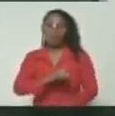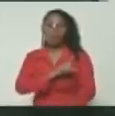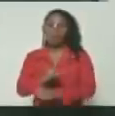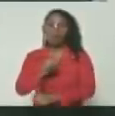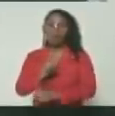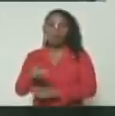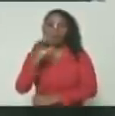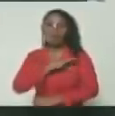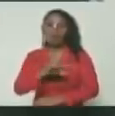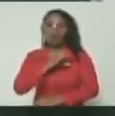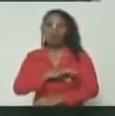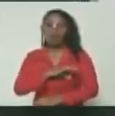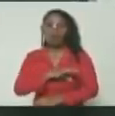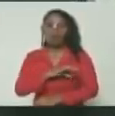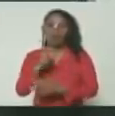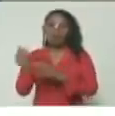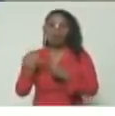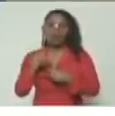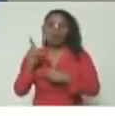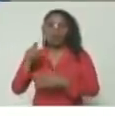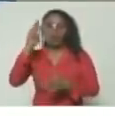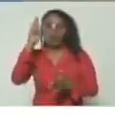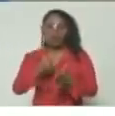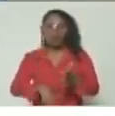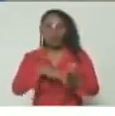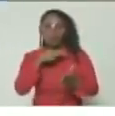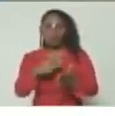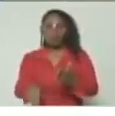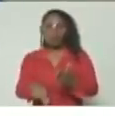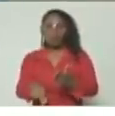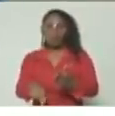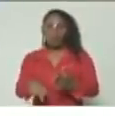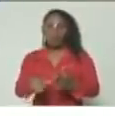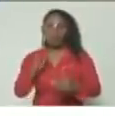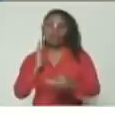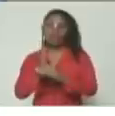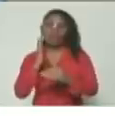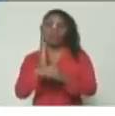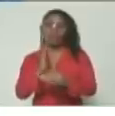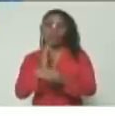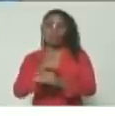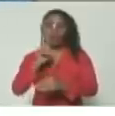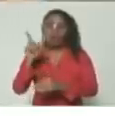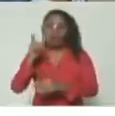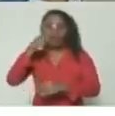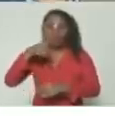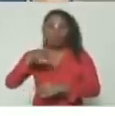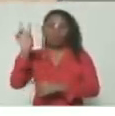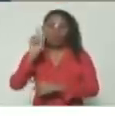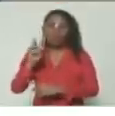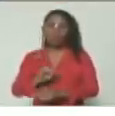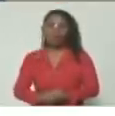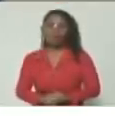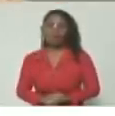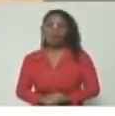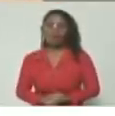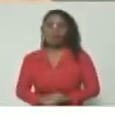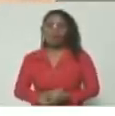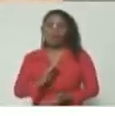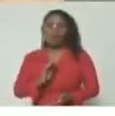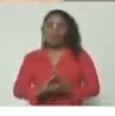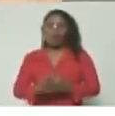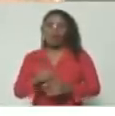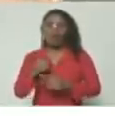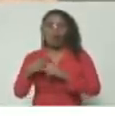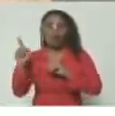Señora vicepresidenta, usted me garantiza que se eliminen las trabas que se le ponen en alcabalas al pueblo de Venezuela. Vamos a actuar de otra